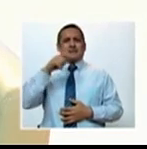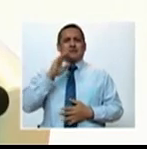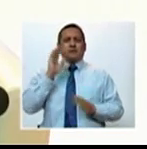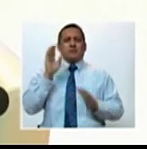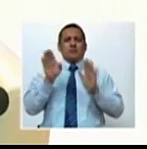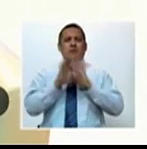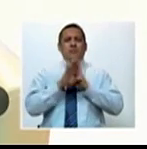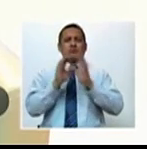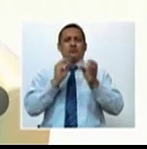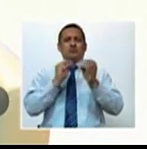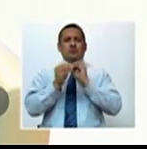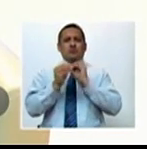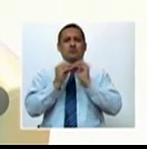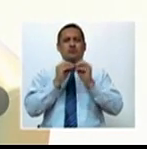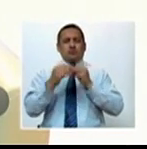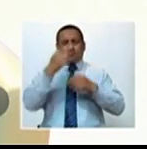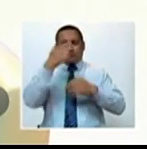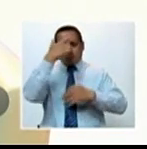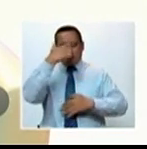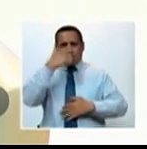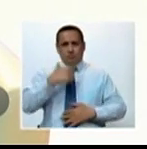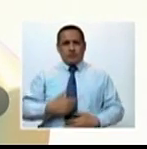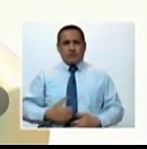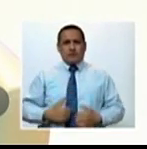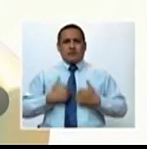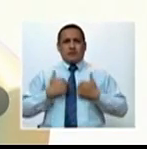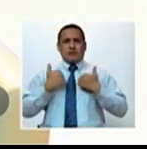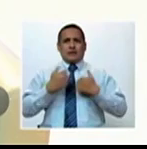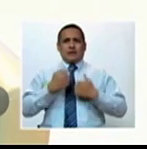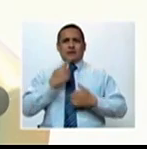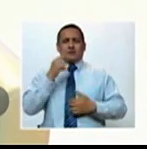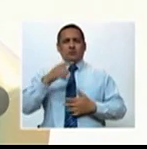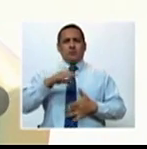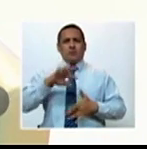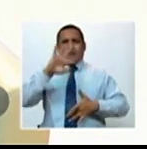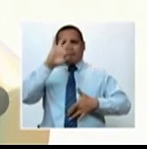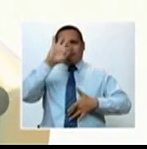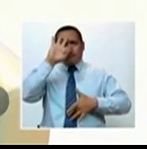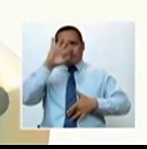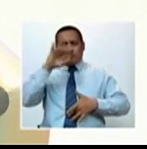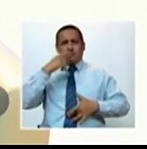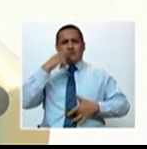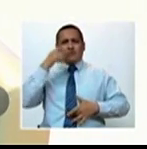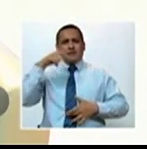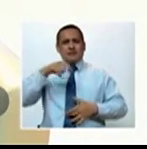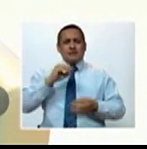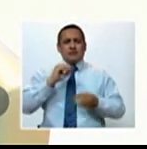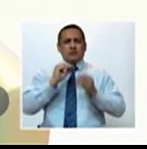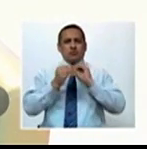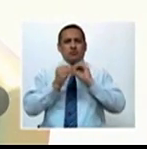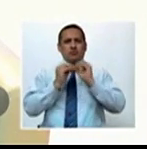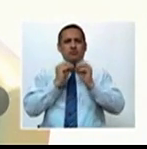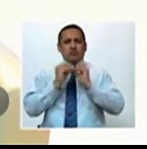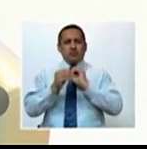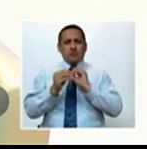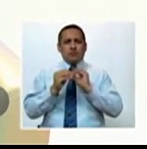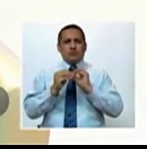necesita o requiere tratamiento, lo cual es cierto, el adicto es un enfermo y Ajá. necesita